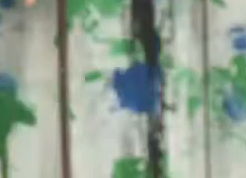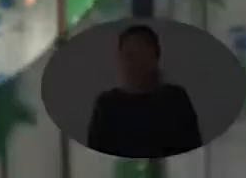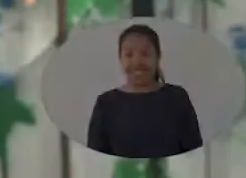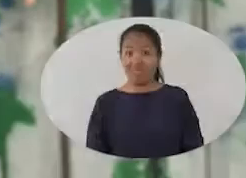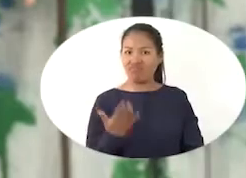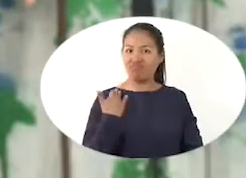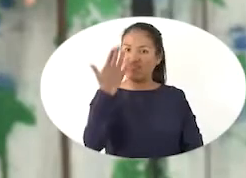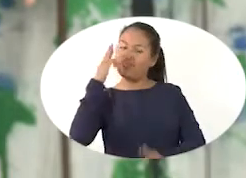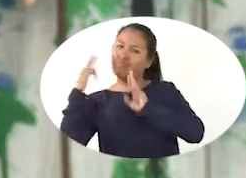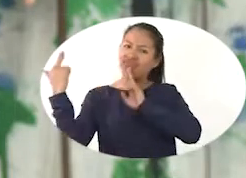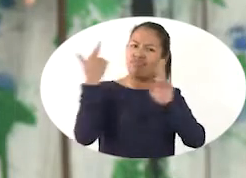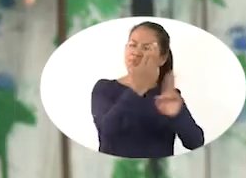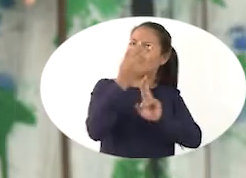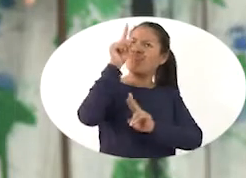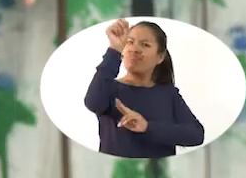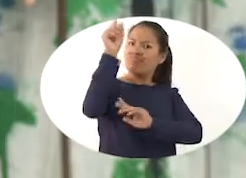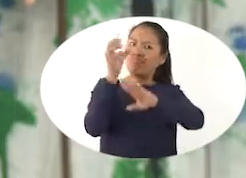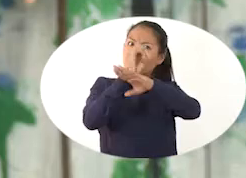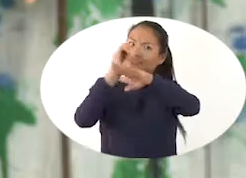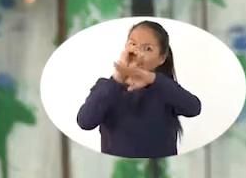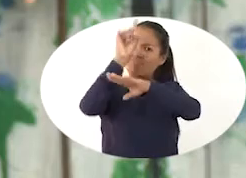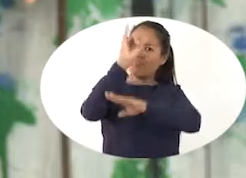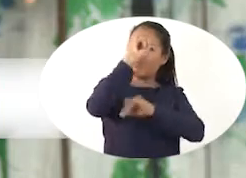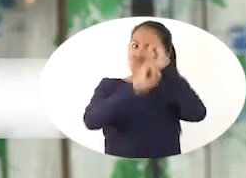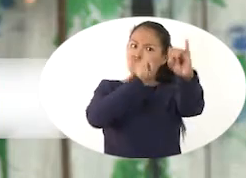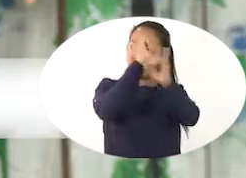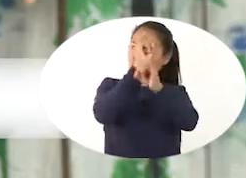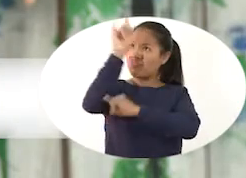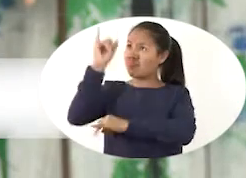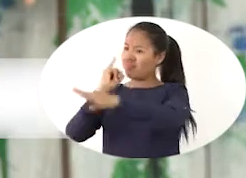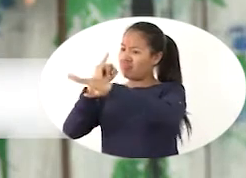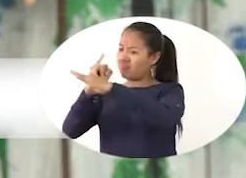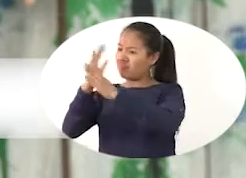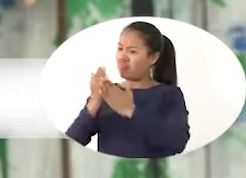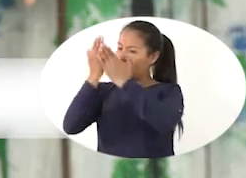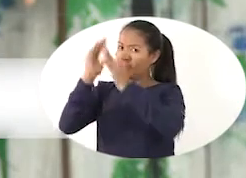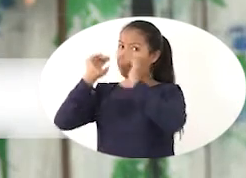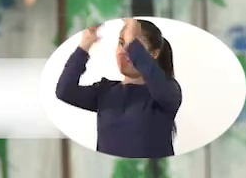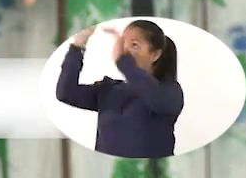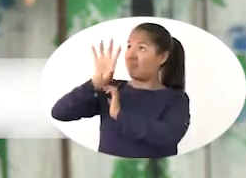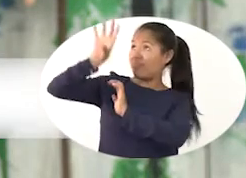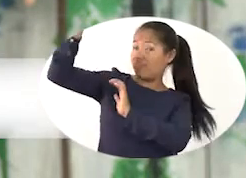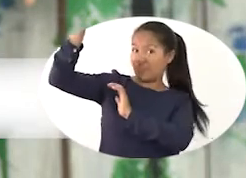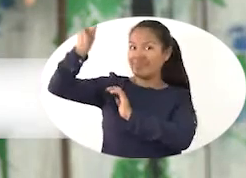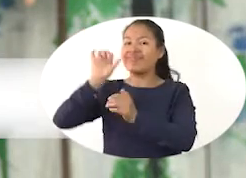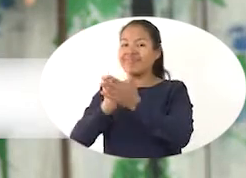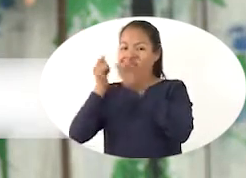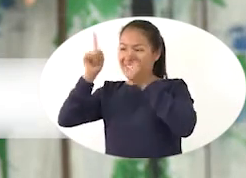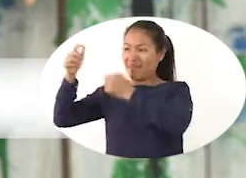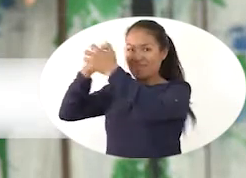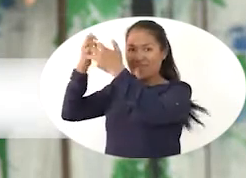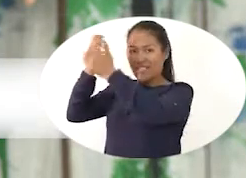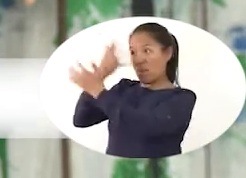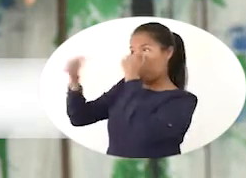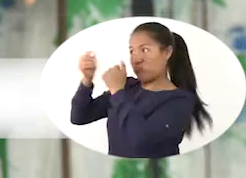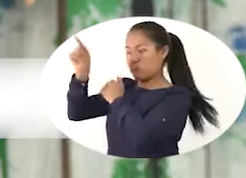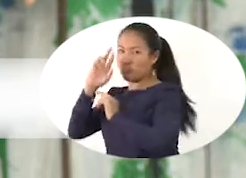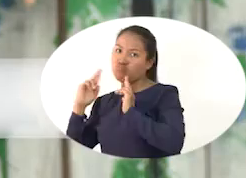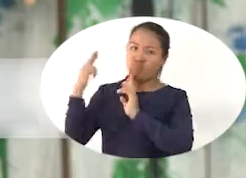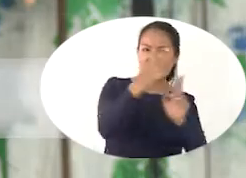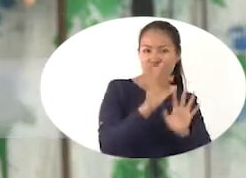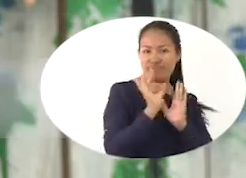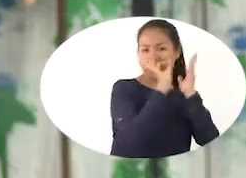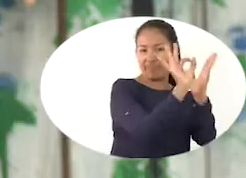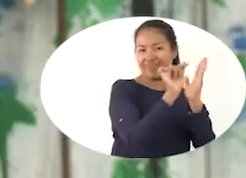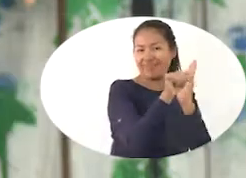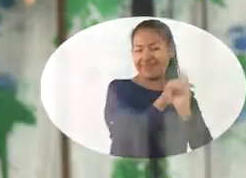porque permite el reconocimiento por parte de organismos internacionales e instituciones de educación superior del exterior y sistemas externos de